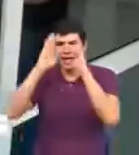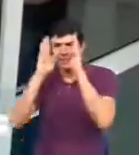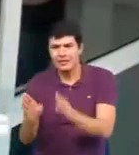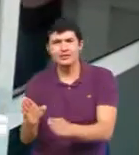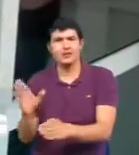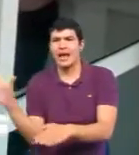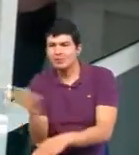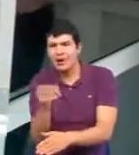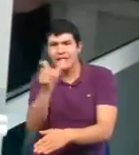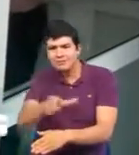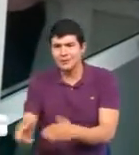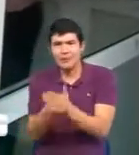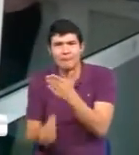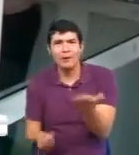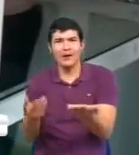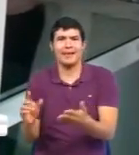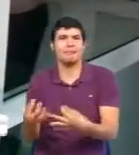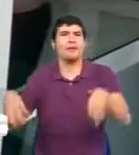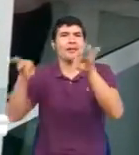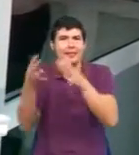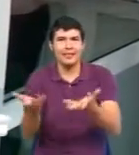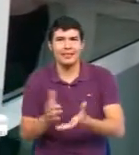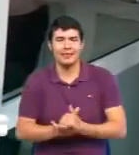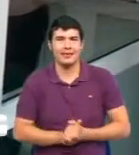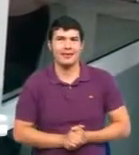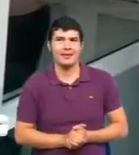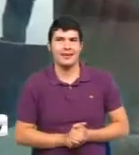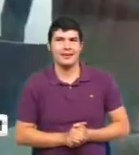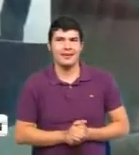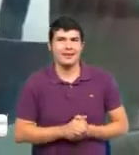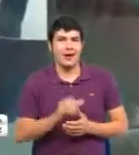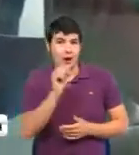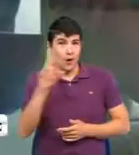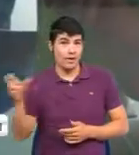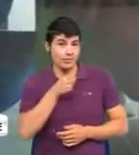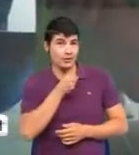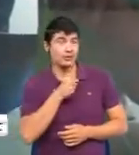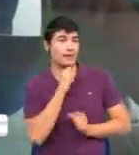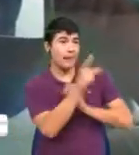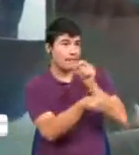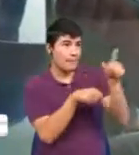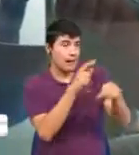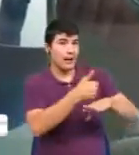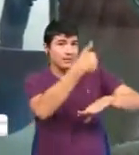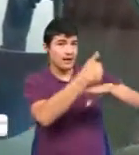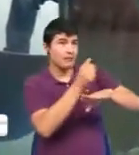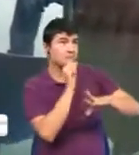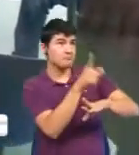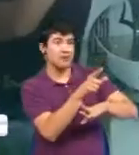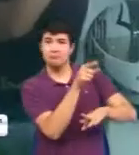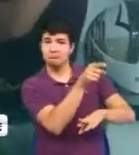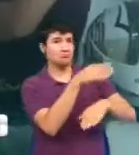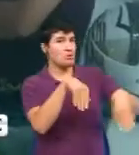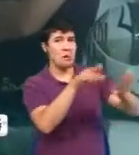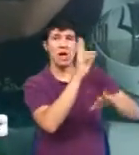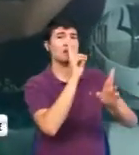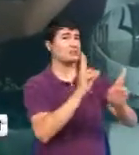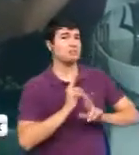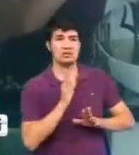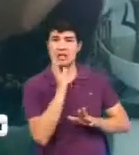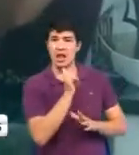pobre urgente noticias buscó la versión de los directivos de la clínica saludcoop pero no hubo respuesta por parte del centro de